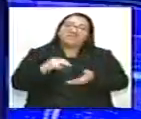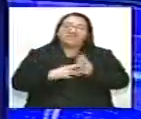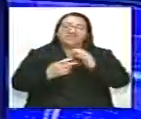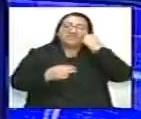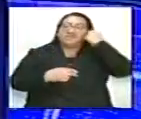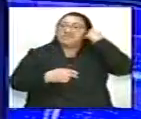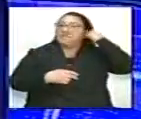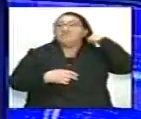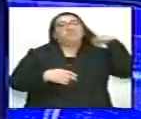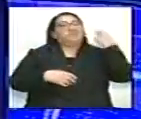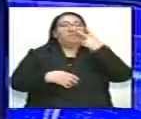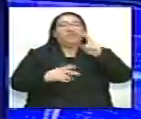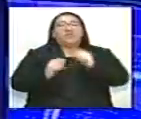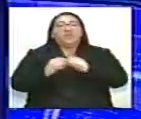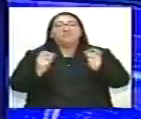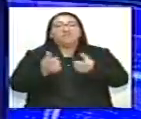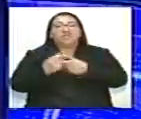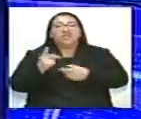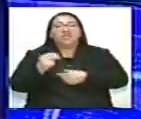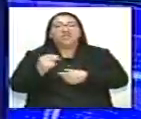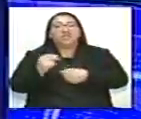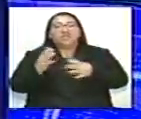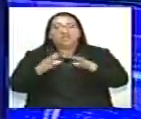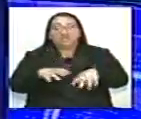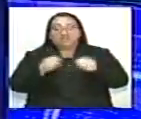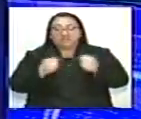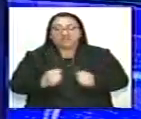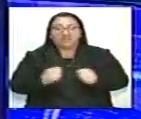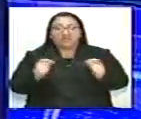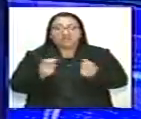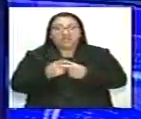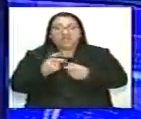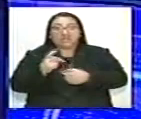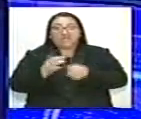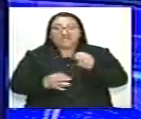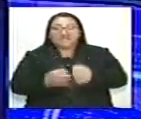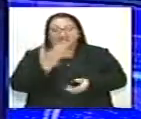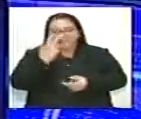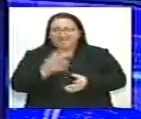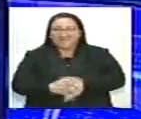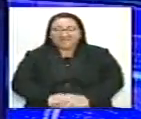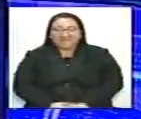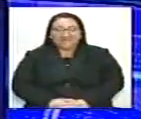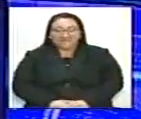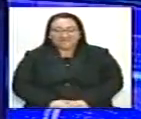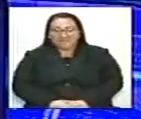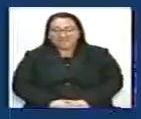Vamos a ver el desarrollo de la sesión de la Comisión de Instalación de la Comisión de Justicia.